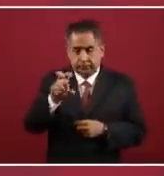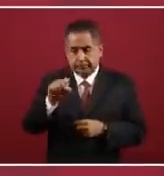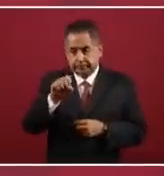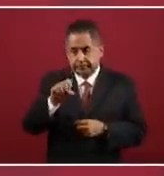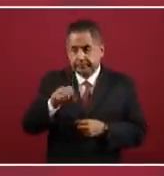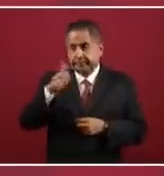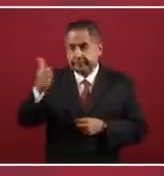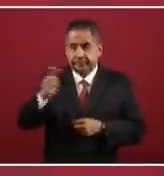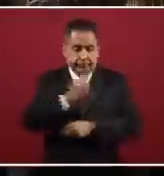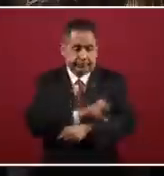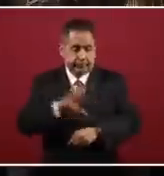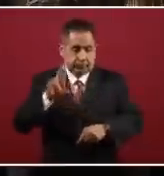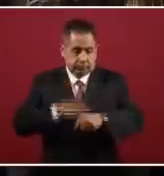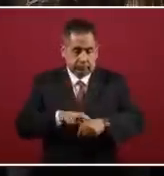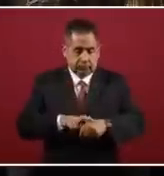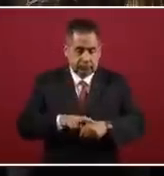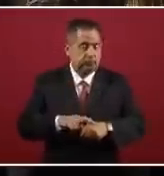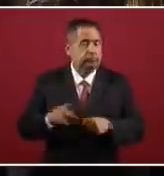266 coordinaciones